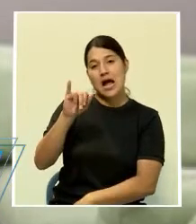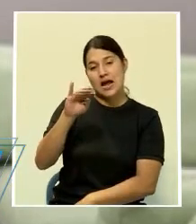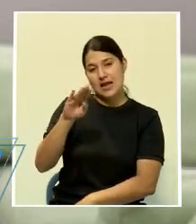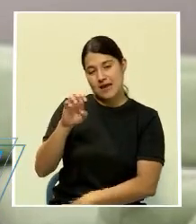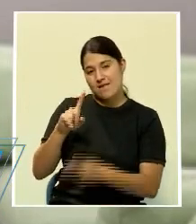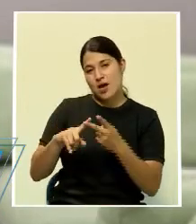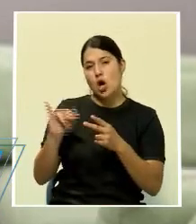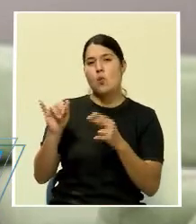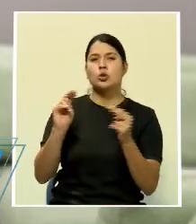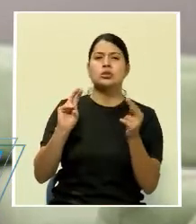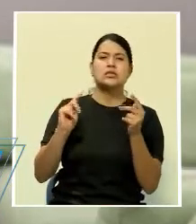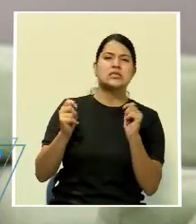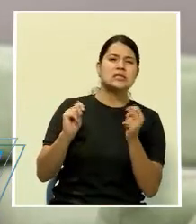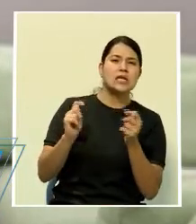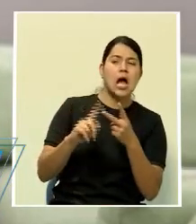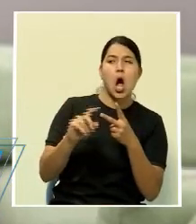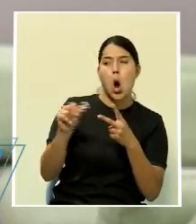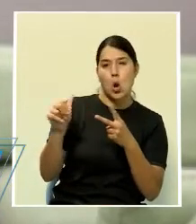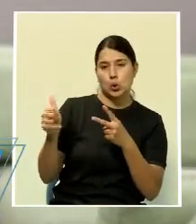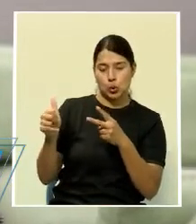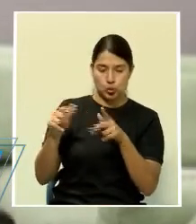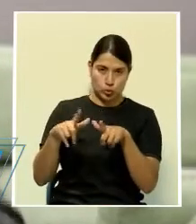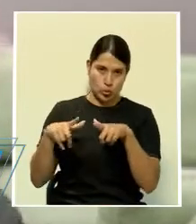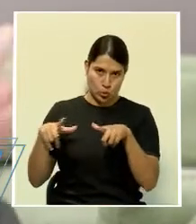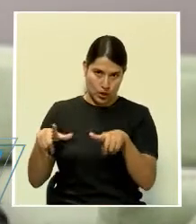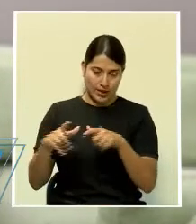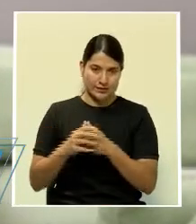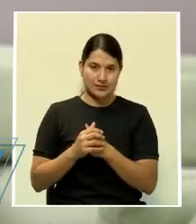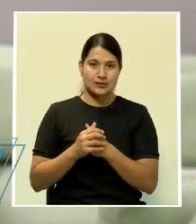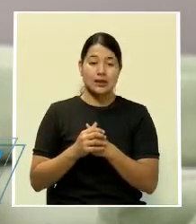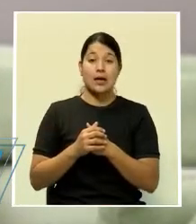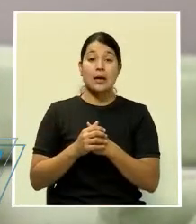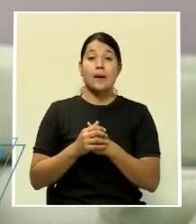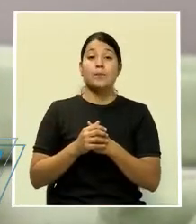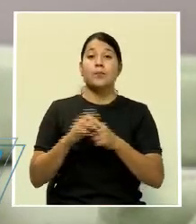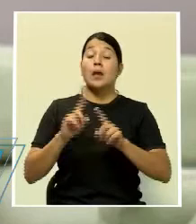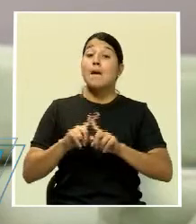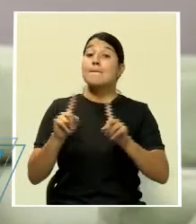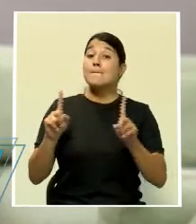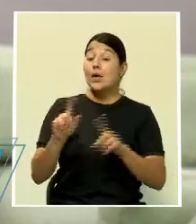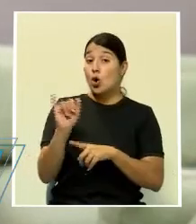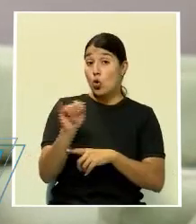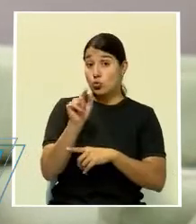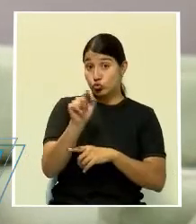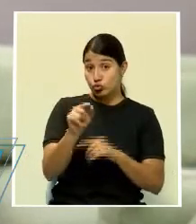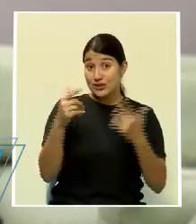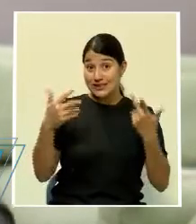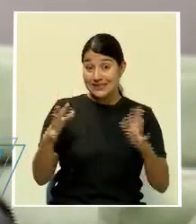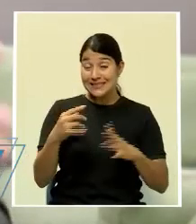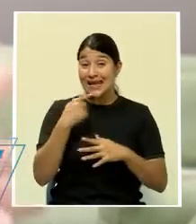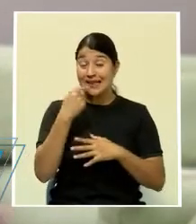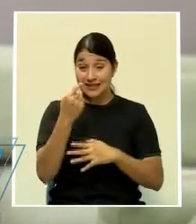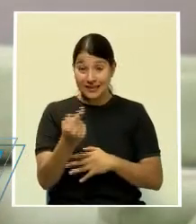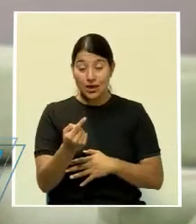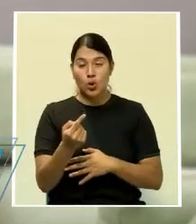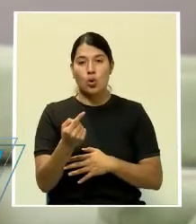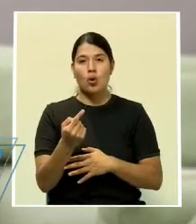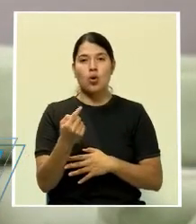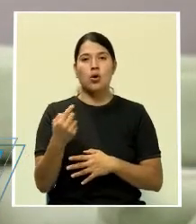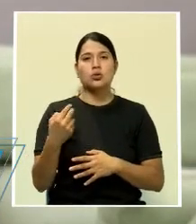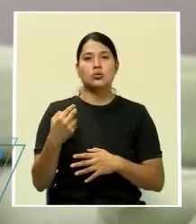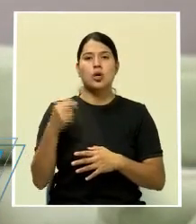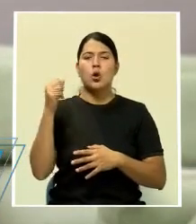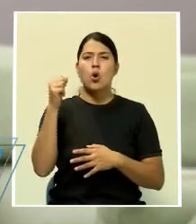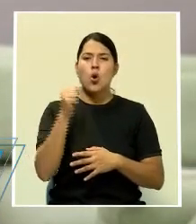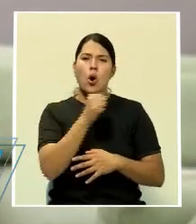Jamaica, etcétera, etcétera. Básicamente, pero como usted muy bien lo decía, no son los cantos